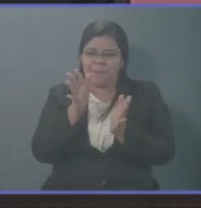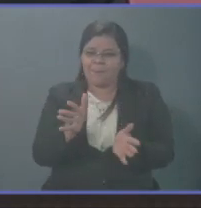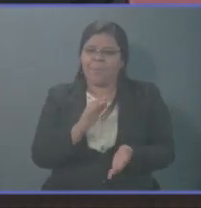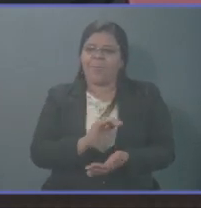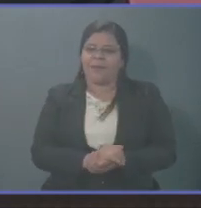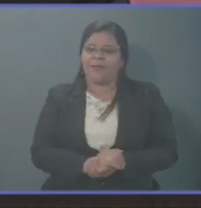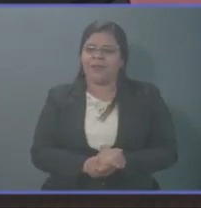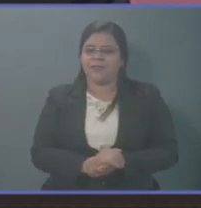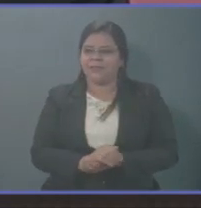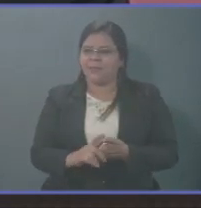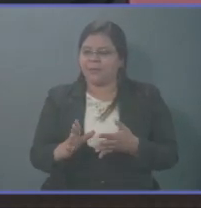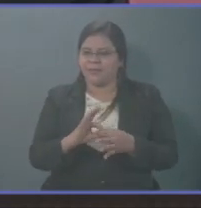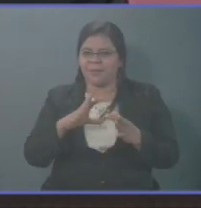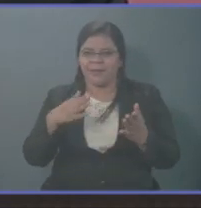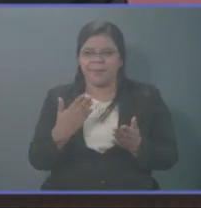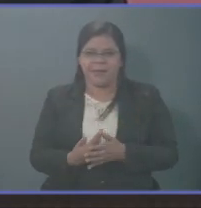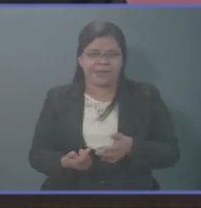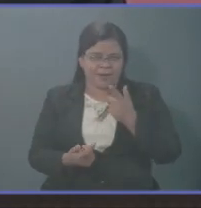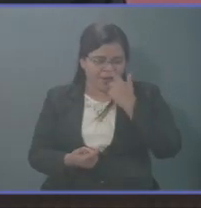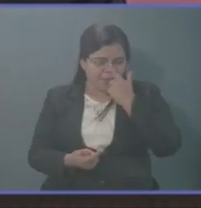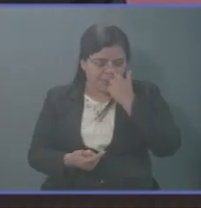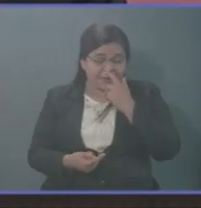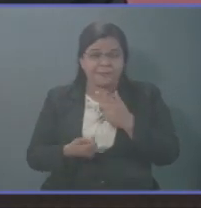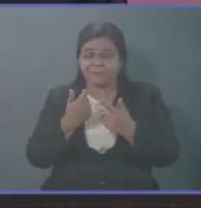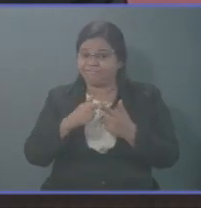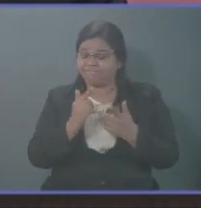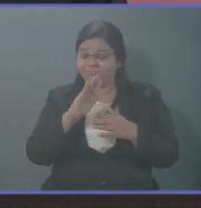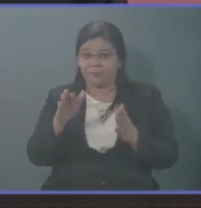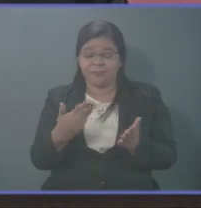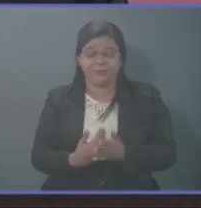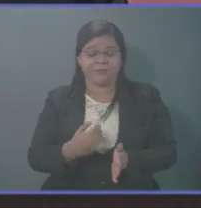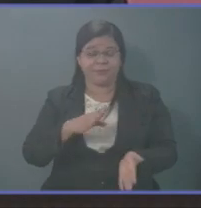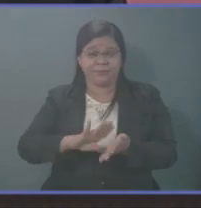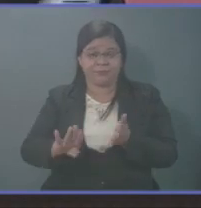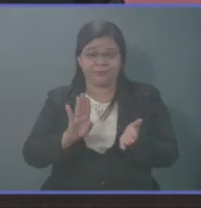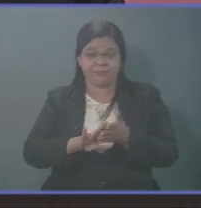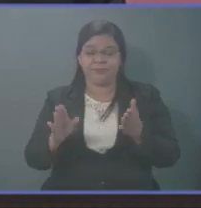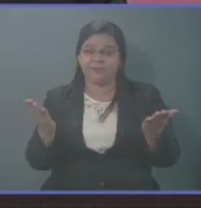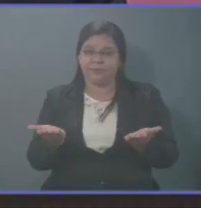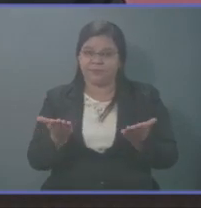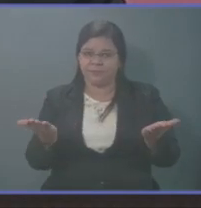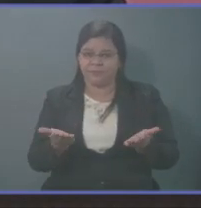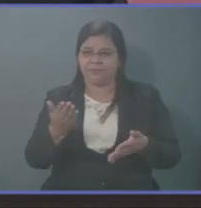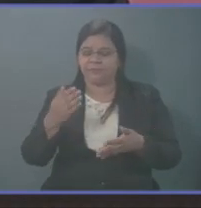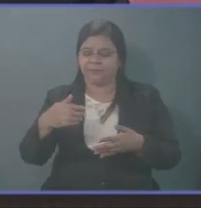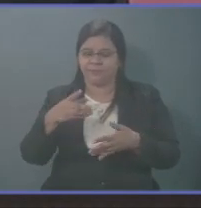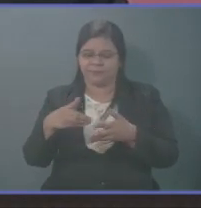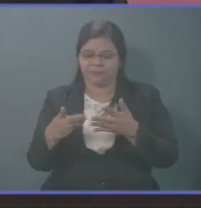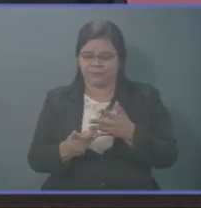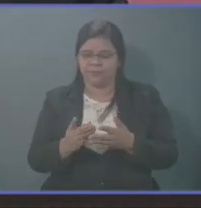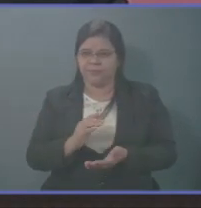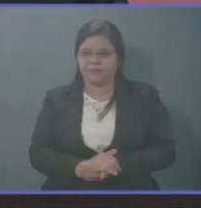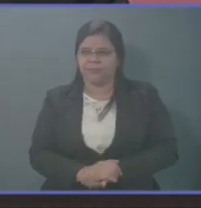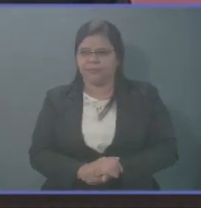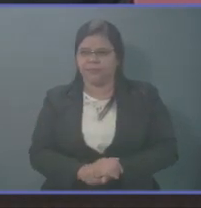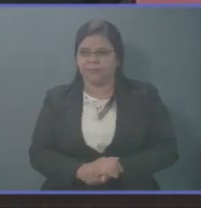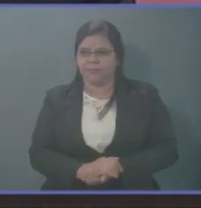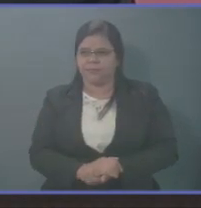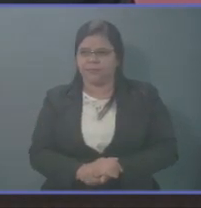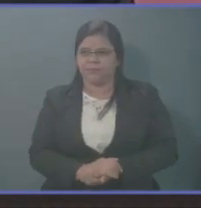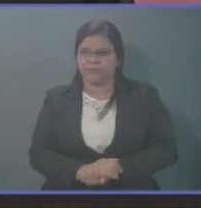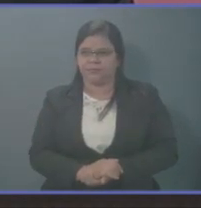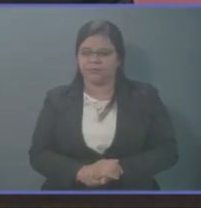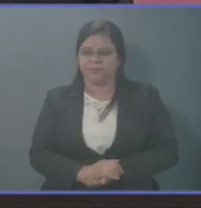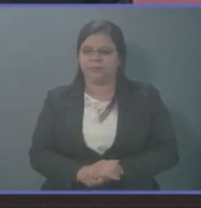un mejor control de las declaraciones que presenten y pagos que le efectúen al amparo del presente decreto.